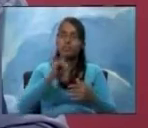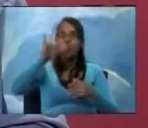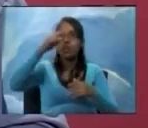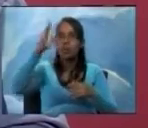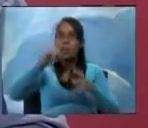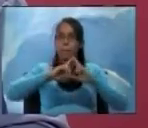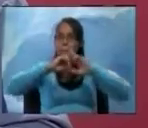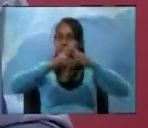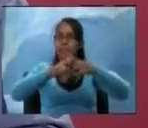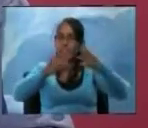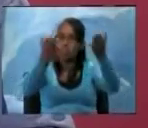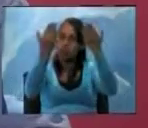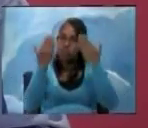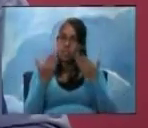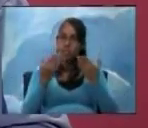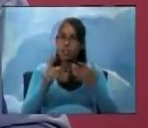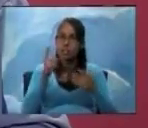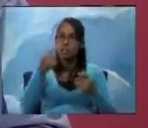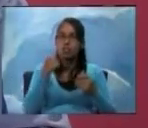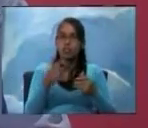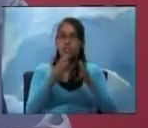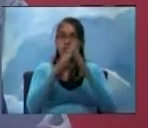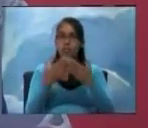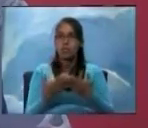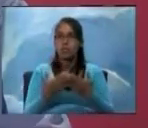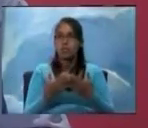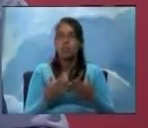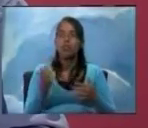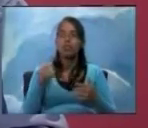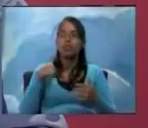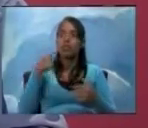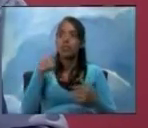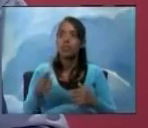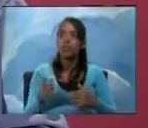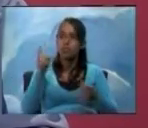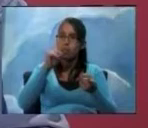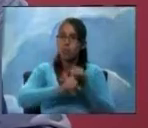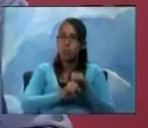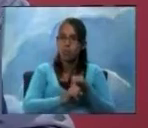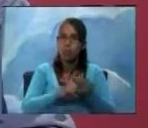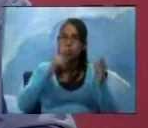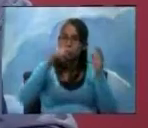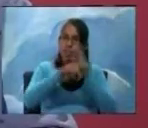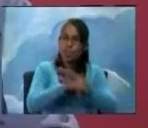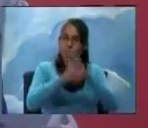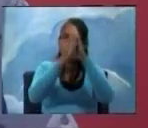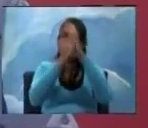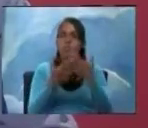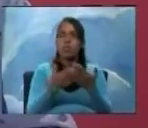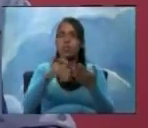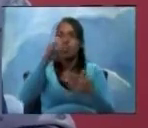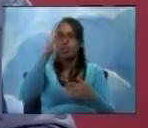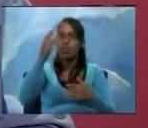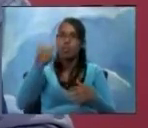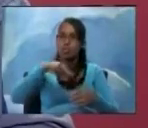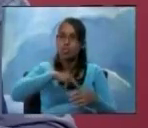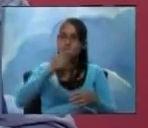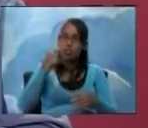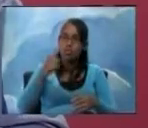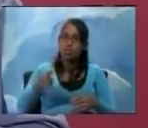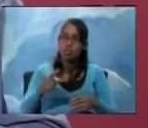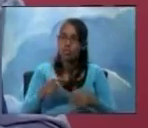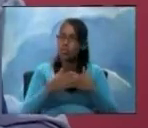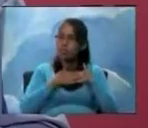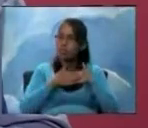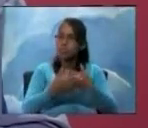ha hecho se le volverá a pagar. Eso dice la Escritura y yo le digo a mi esposa, vamos a meternos en estos principios bíblicos que Dios nos manda como leyes morales